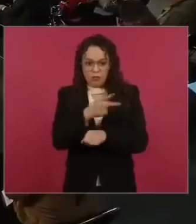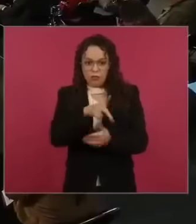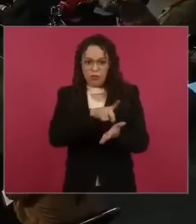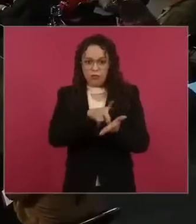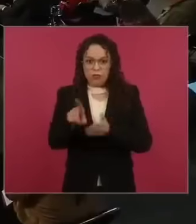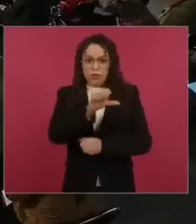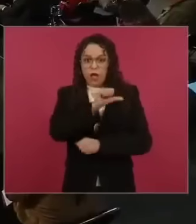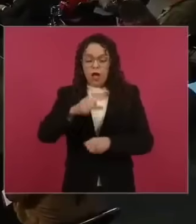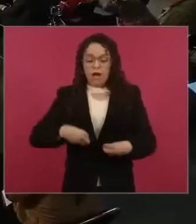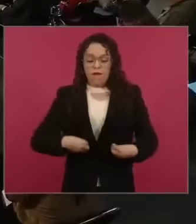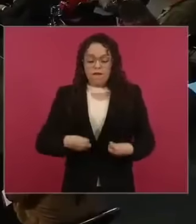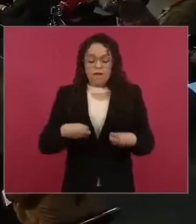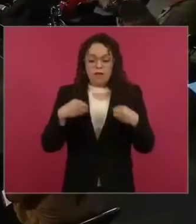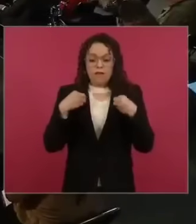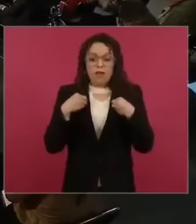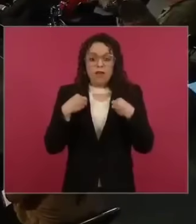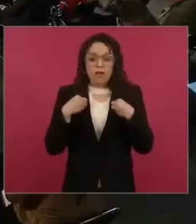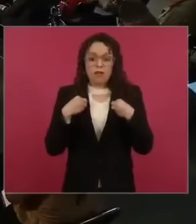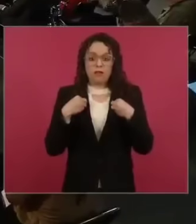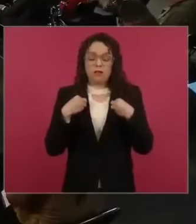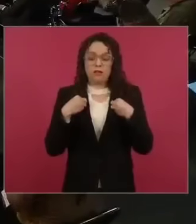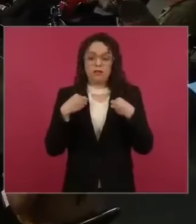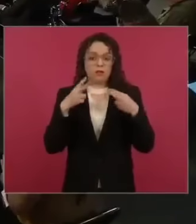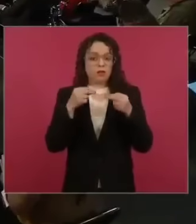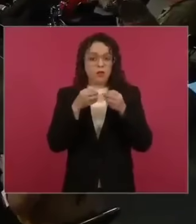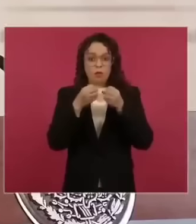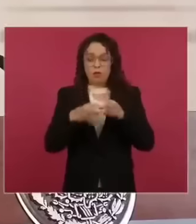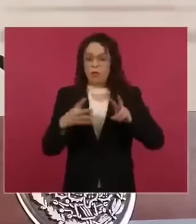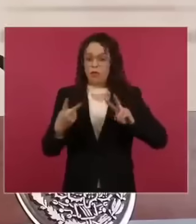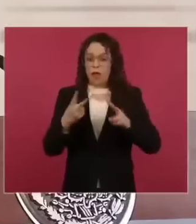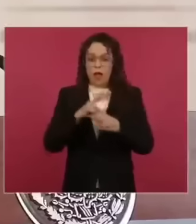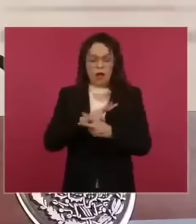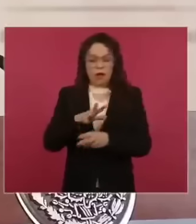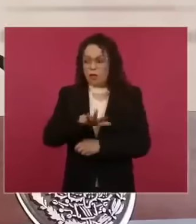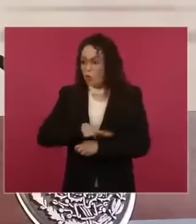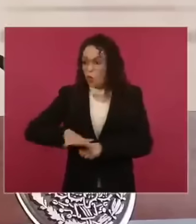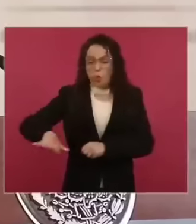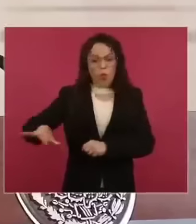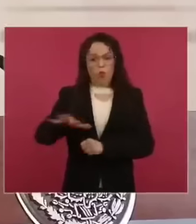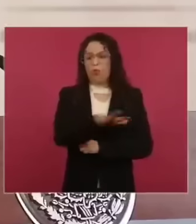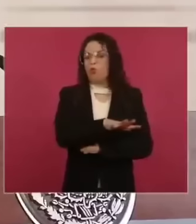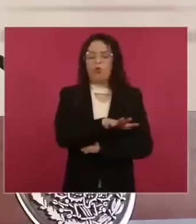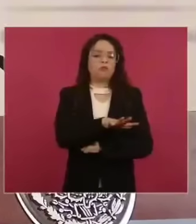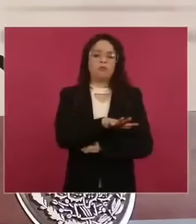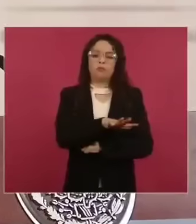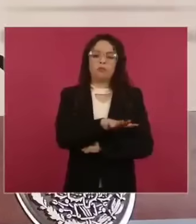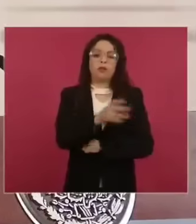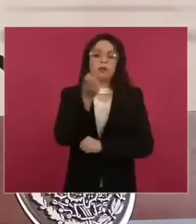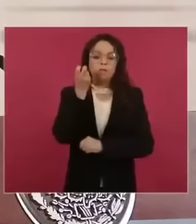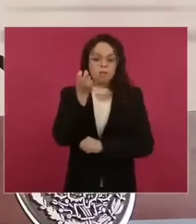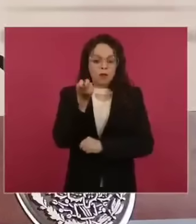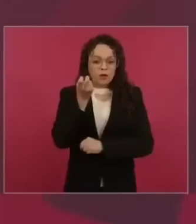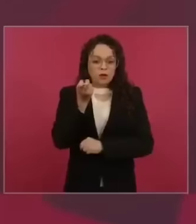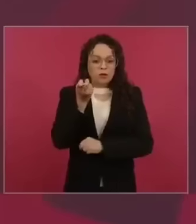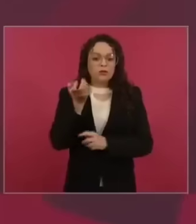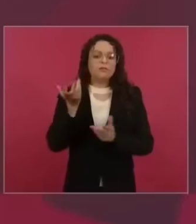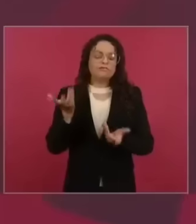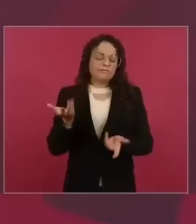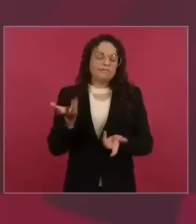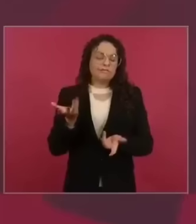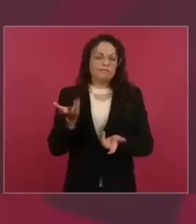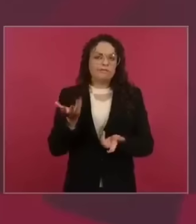Él trabajaba en Televisa le hubieran quitado el trabajo se lo hubieran dado a otra persona inclusive hubo un pacto